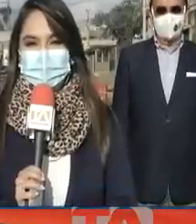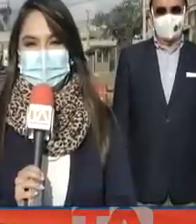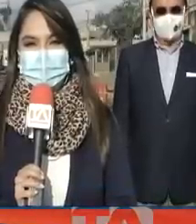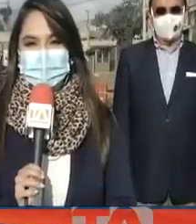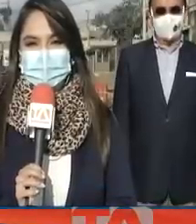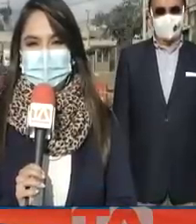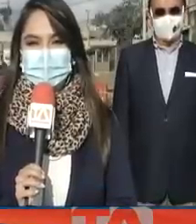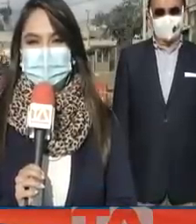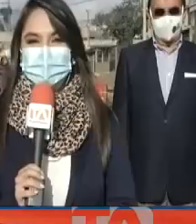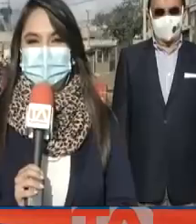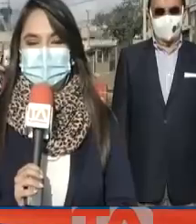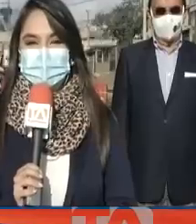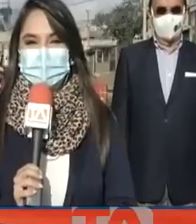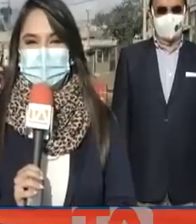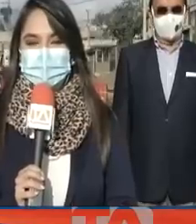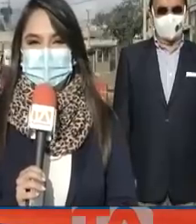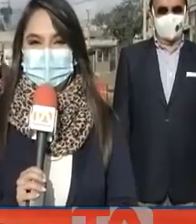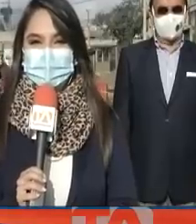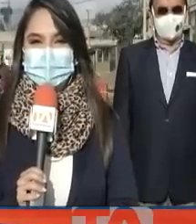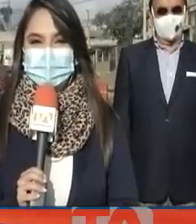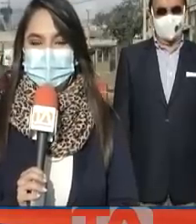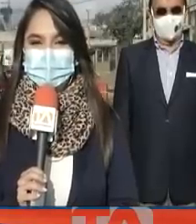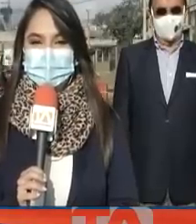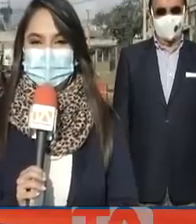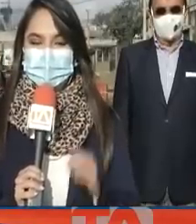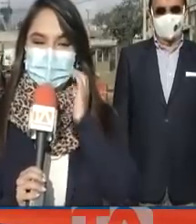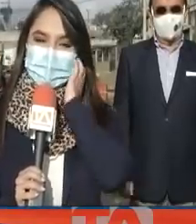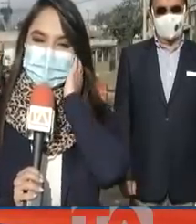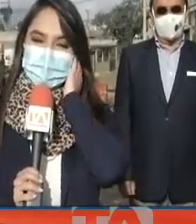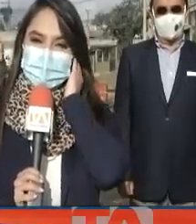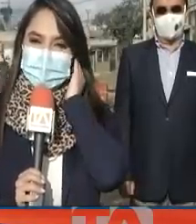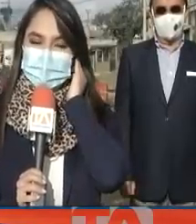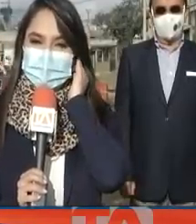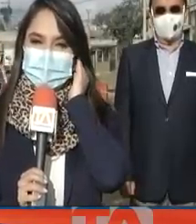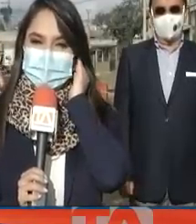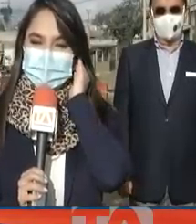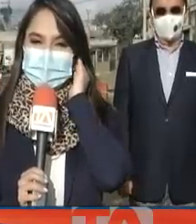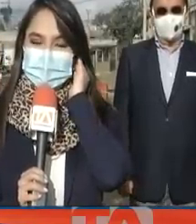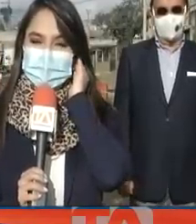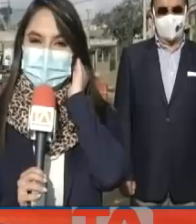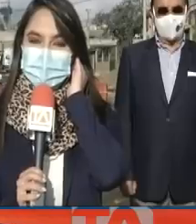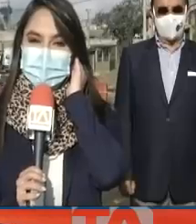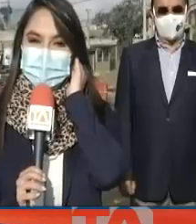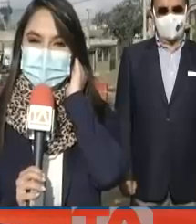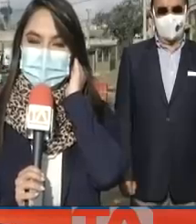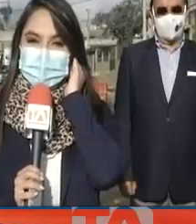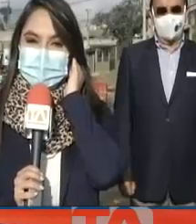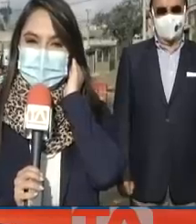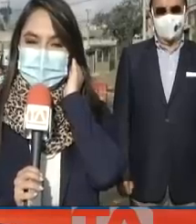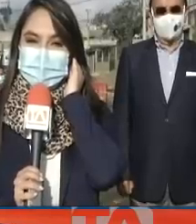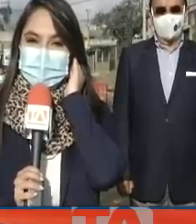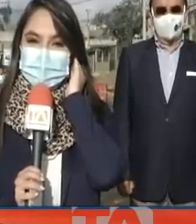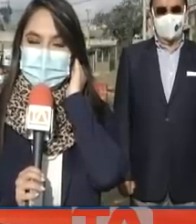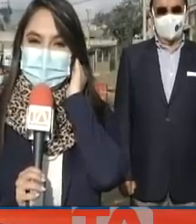Más adelante estaremos contigo para conocer detalles de esta información. Ahora queremos saludar con nuestra compañera Stephanie Paz, quien está en el sector